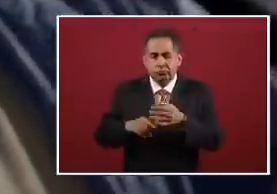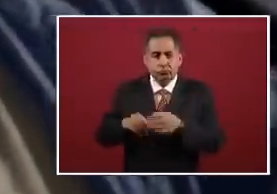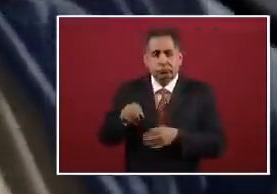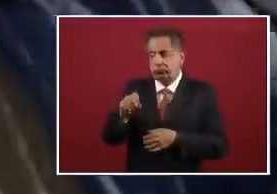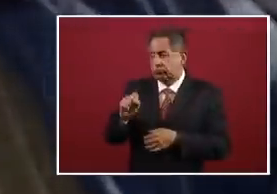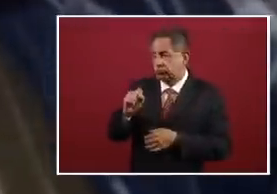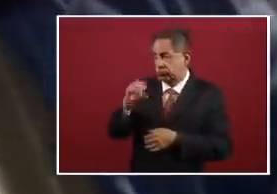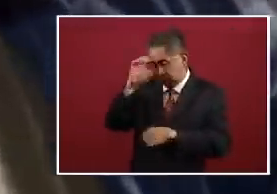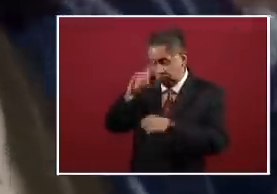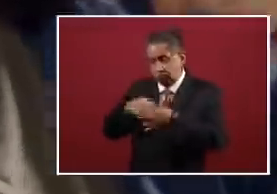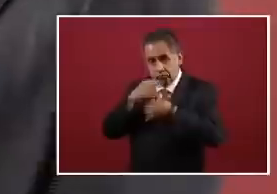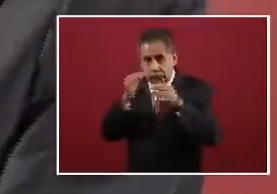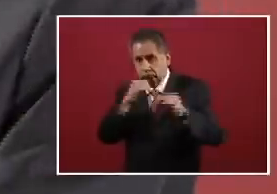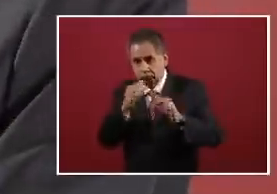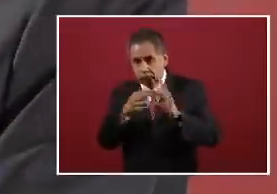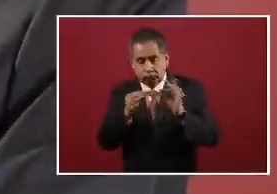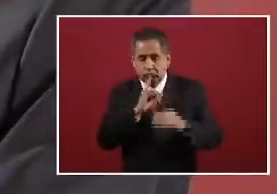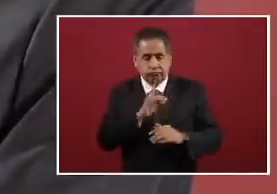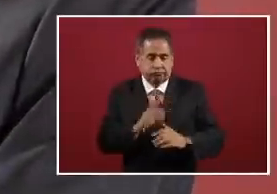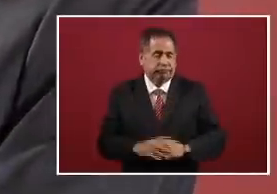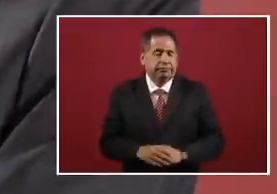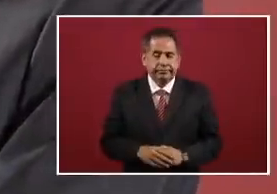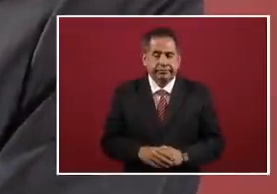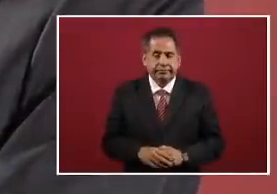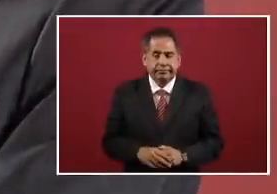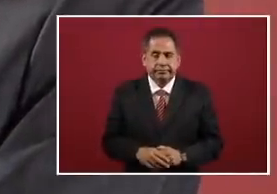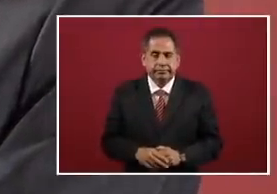Secretaría de Cultura. Bueno,